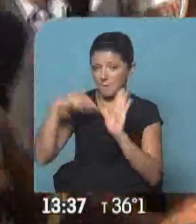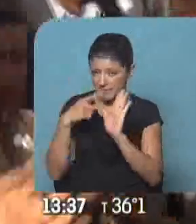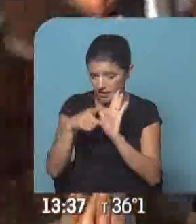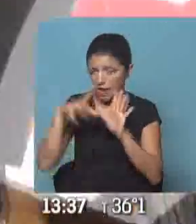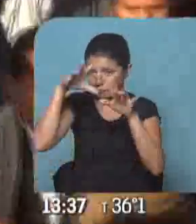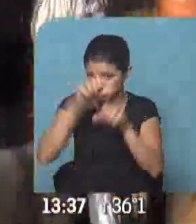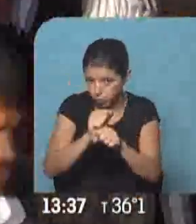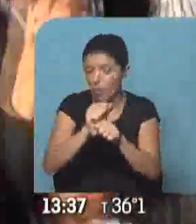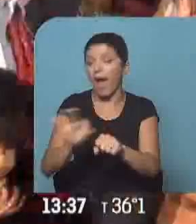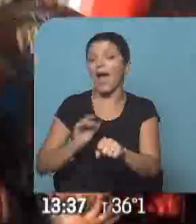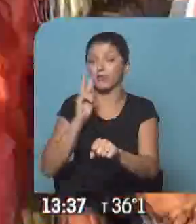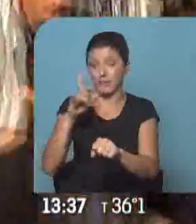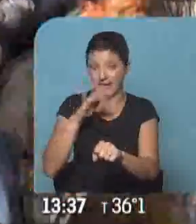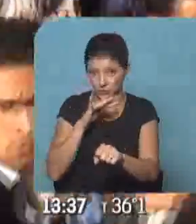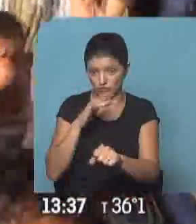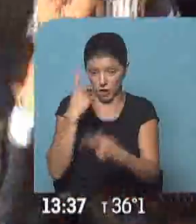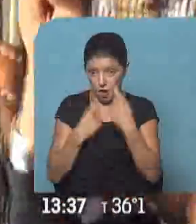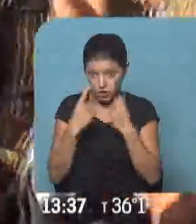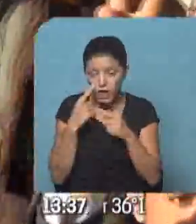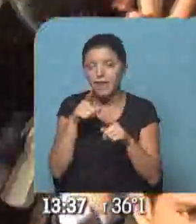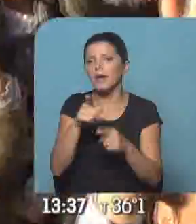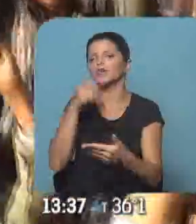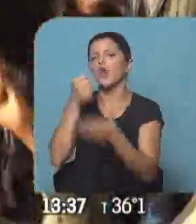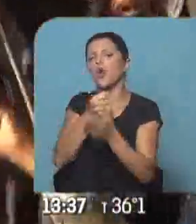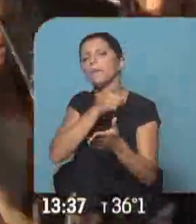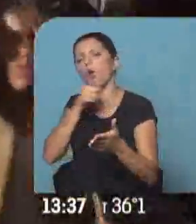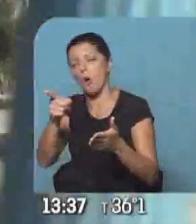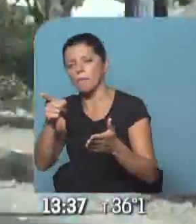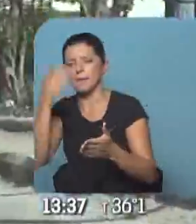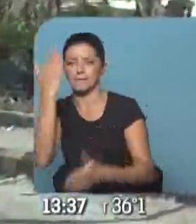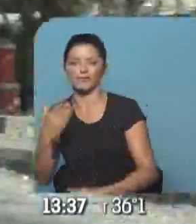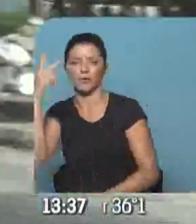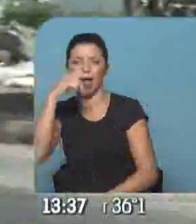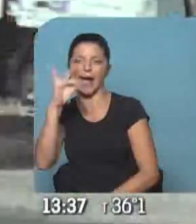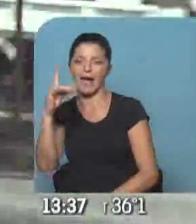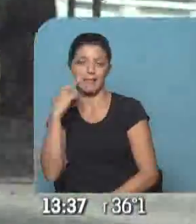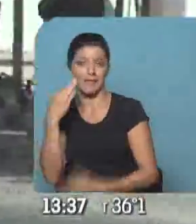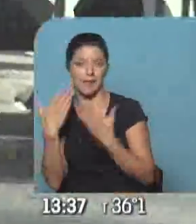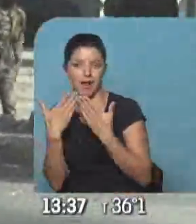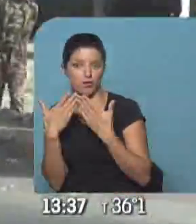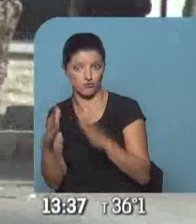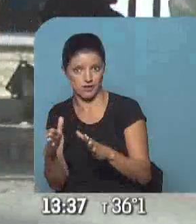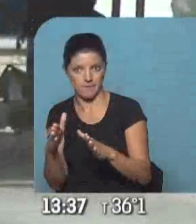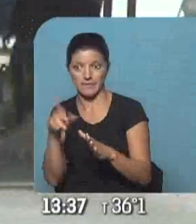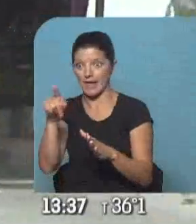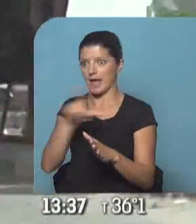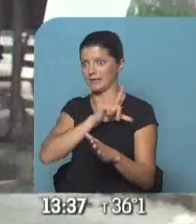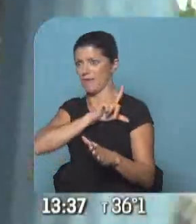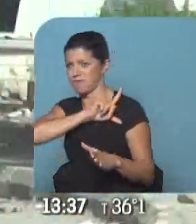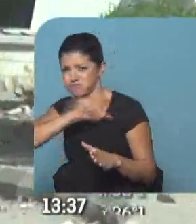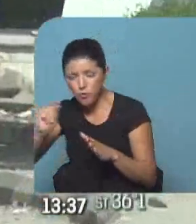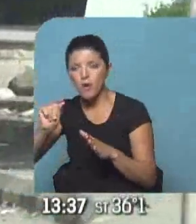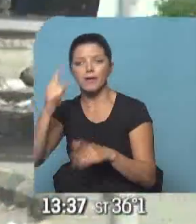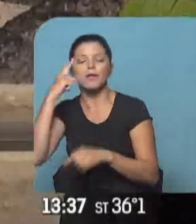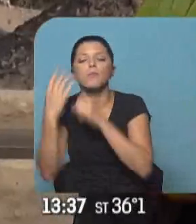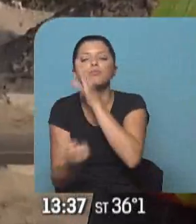en 2014, ejecutó un golpe de Estado para forzar a Hadi a renunciar. Este logró escapar y constituyó su